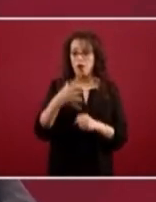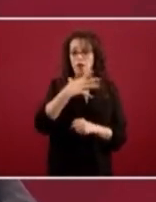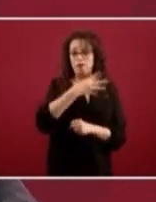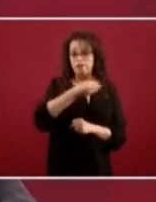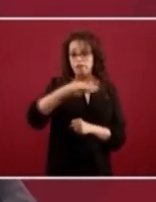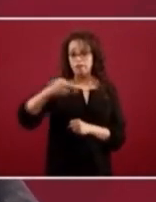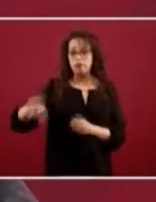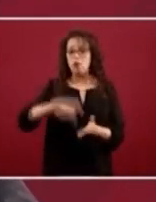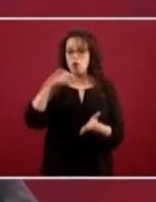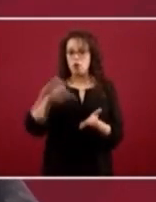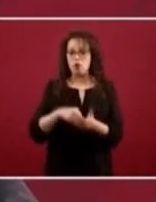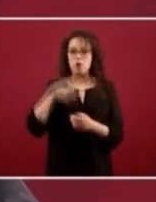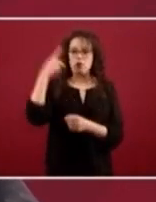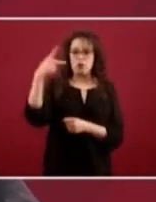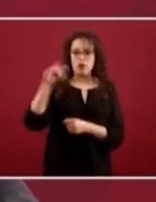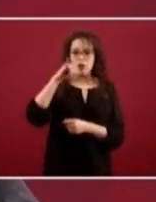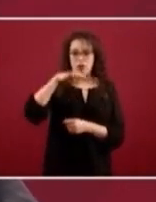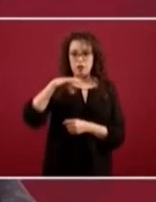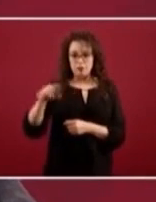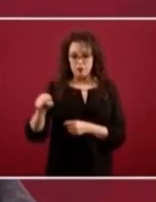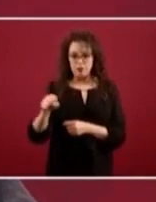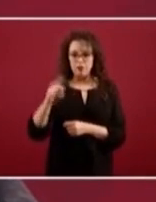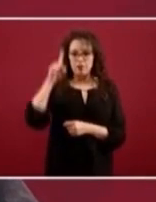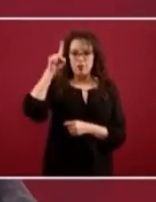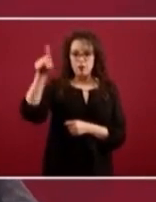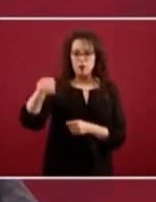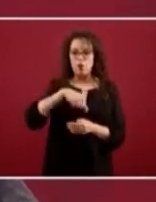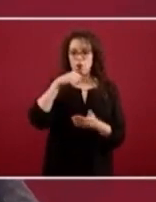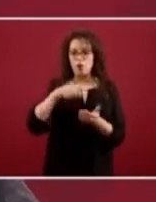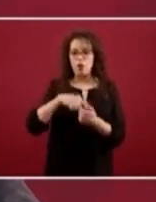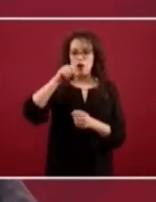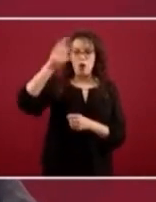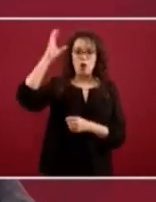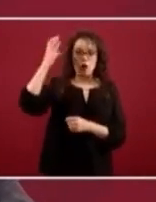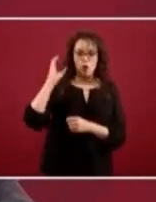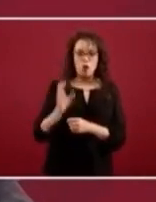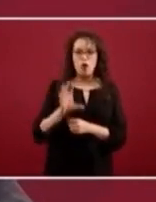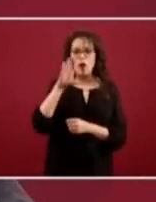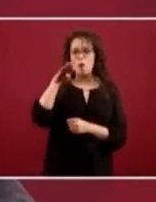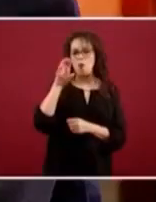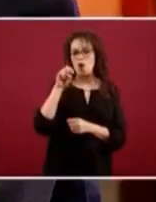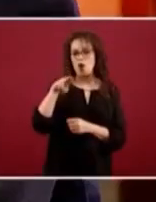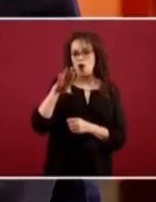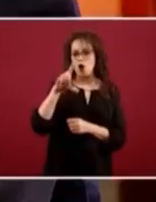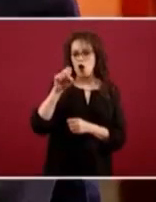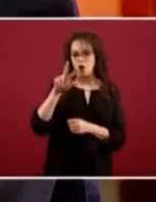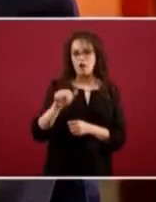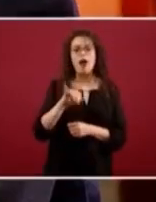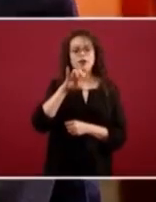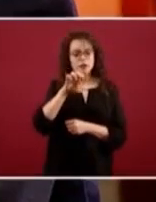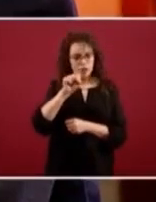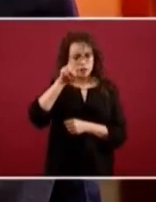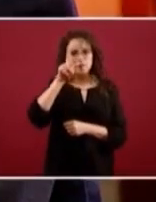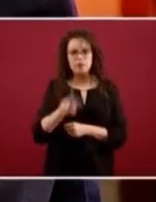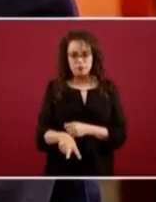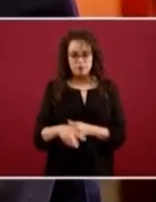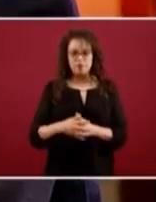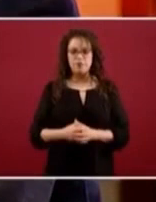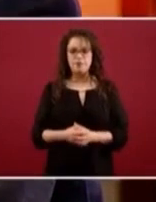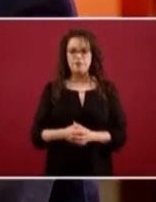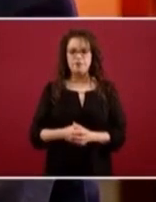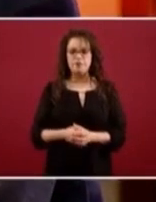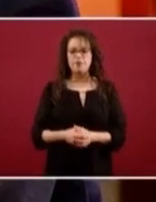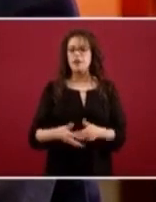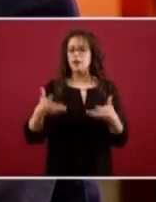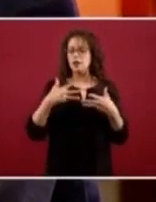Apple, el alcalde Tapatío Ismael del Toro respondió al funcionario federal a través de un video en sus redes sociales en donde señala que esa